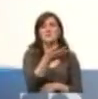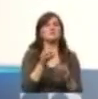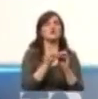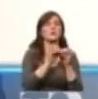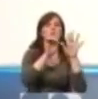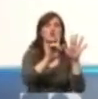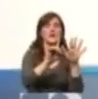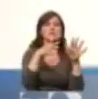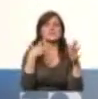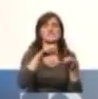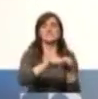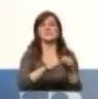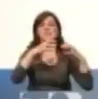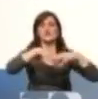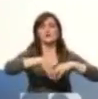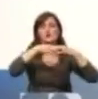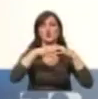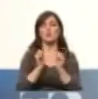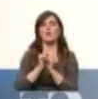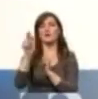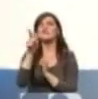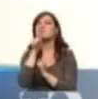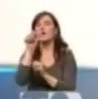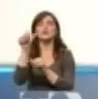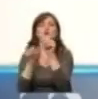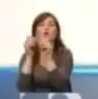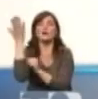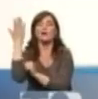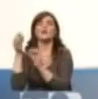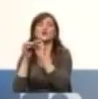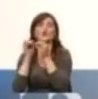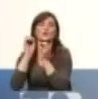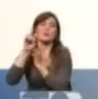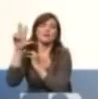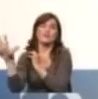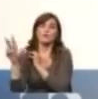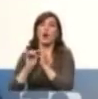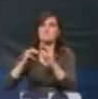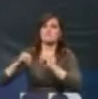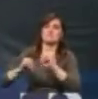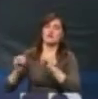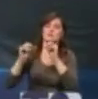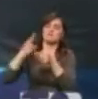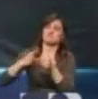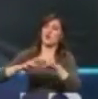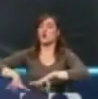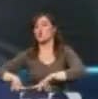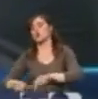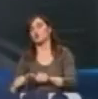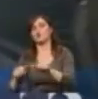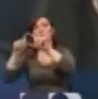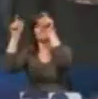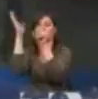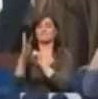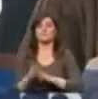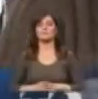quedaba un sumacreo, tenían que atacar a un asesor del alcalde para decir, miren, hay corrupción en el Metro Quito con el tema de Odebrecht. Este miércoles, ocho